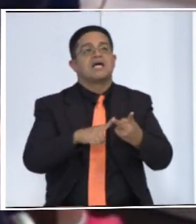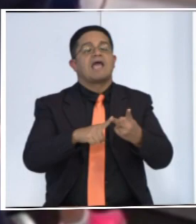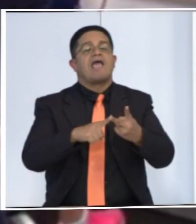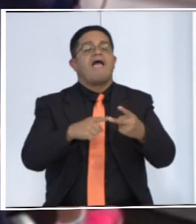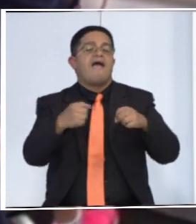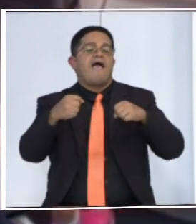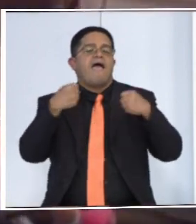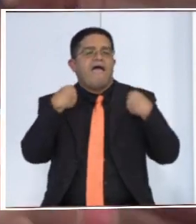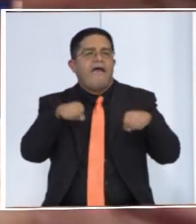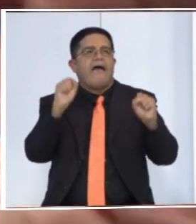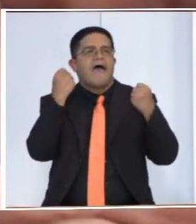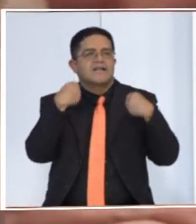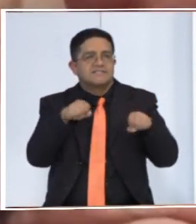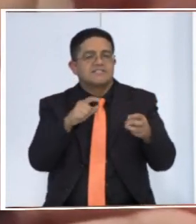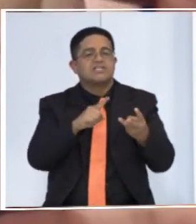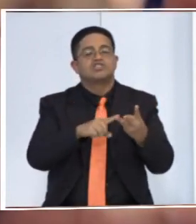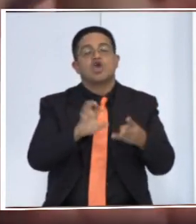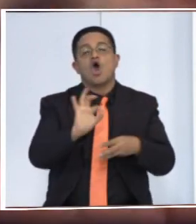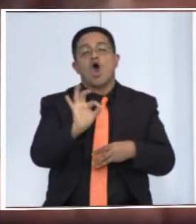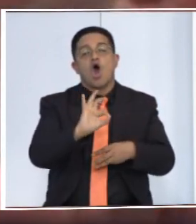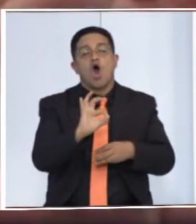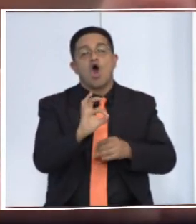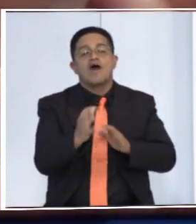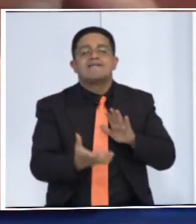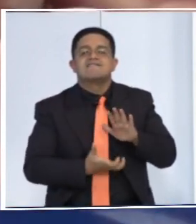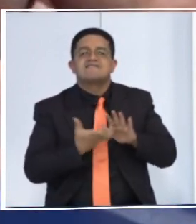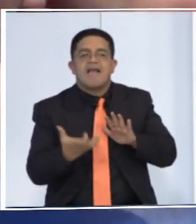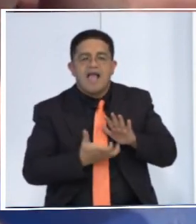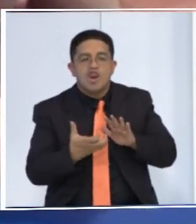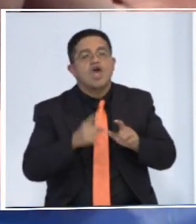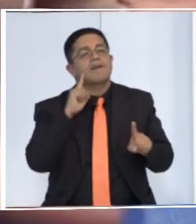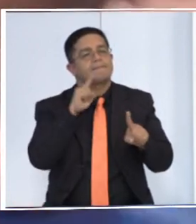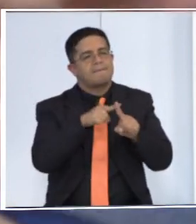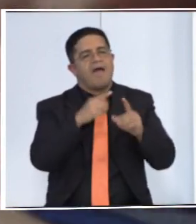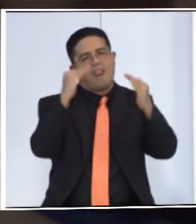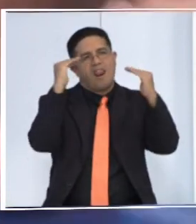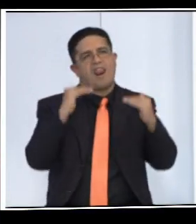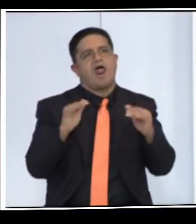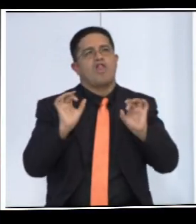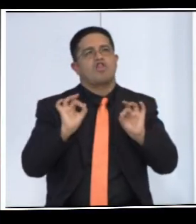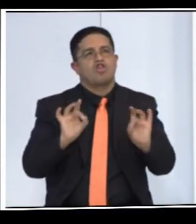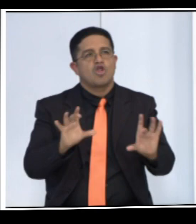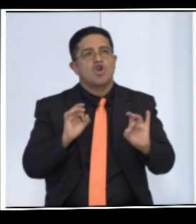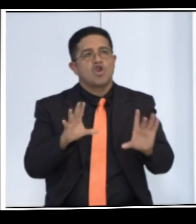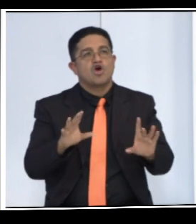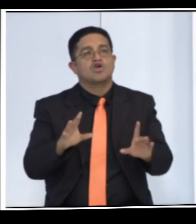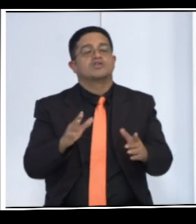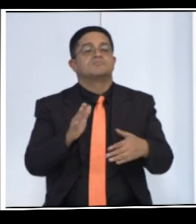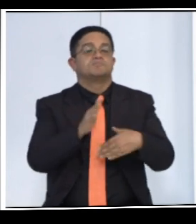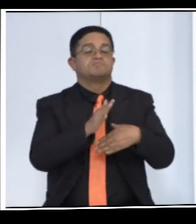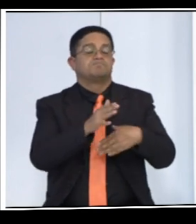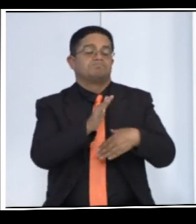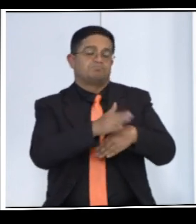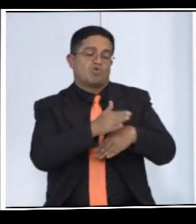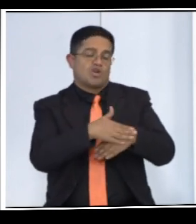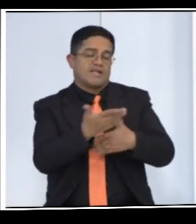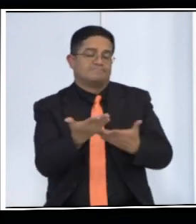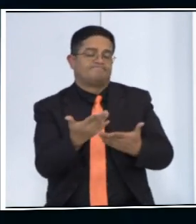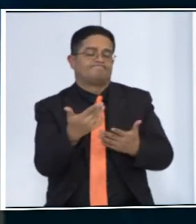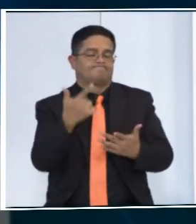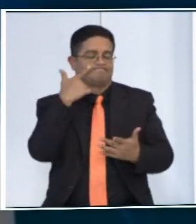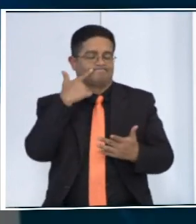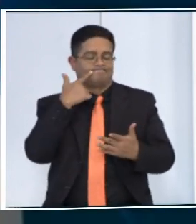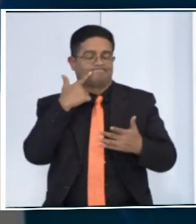frías y calientes para el dolor persistente leve o intenso que va acompañado de inflamación causada por desgarros